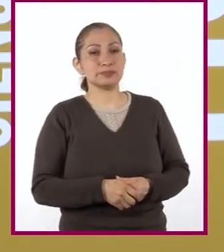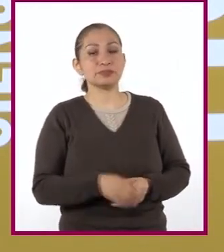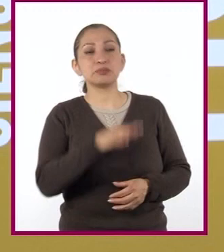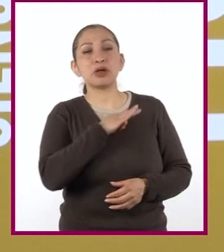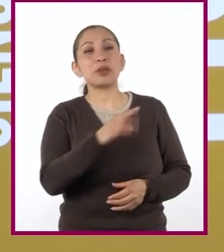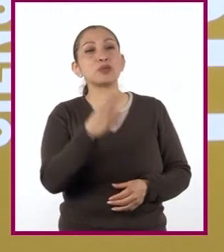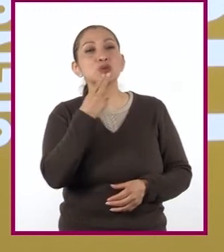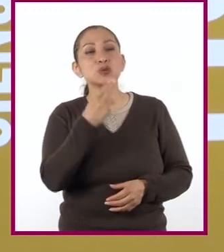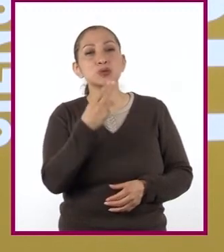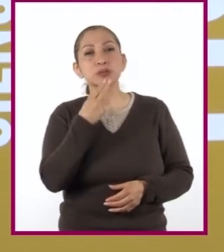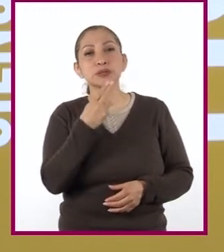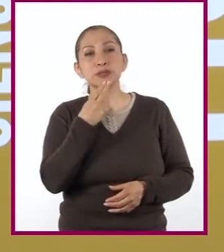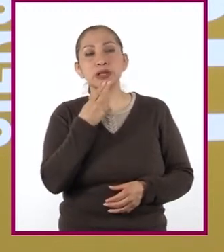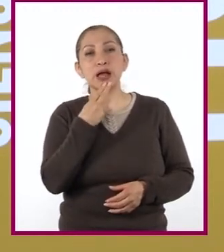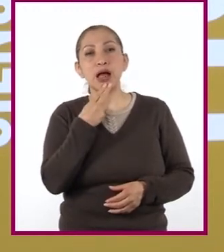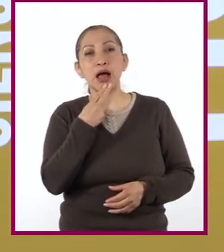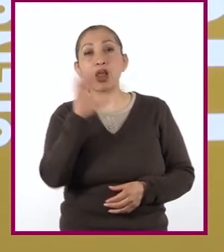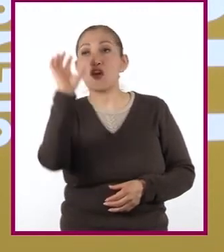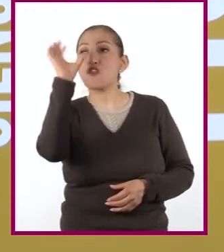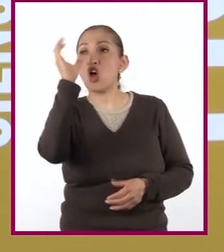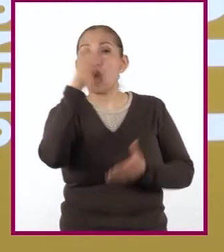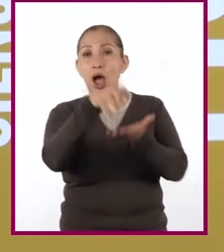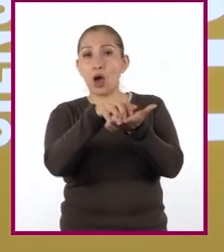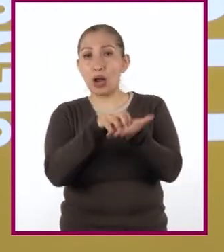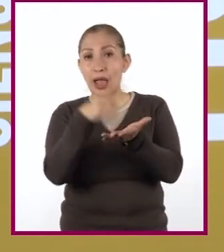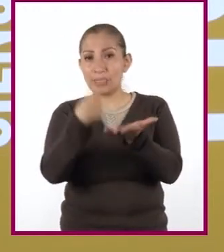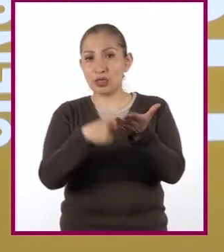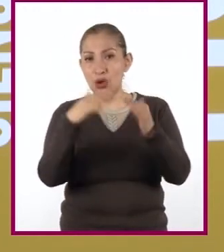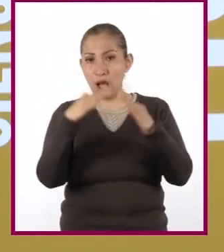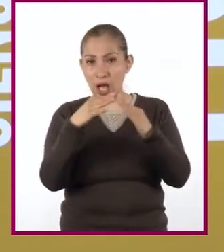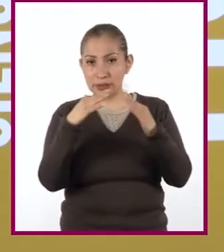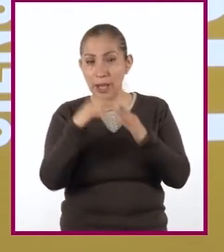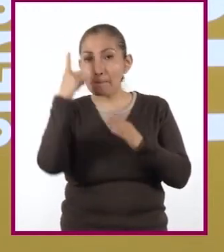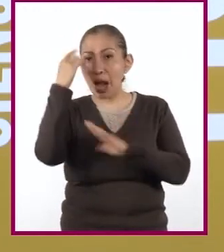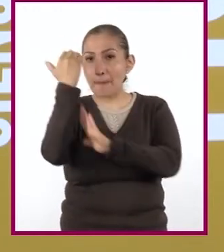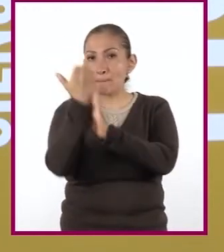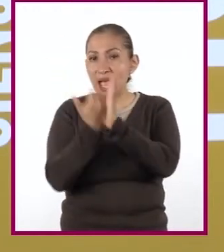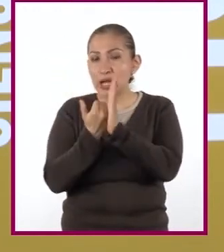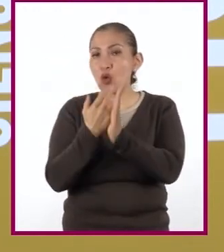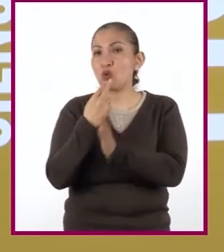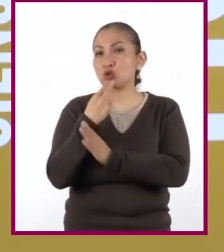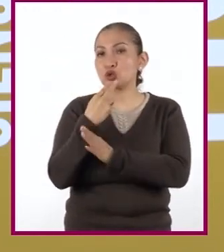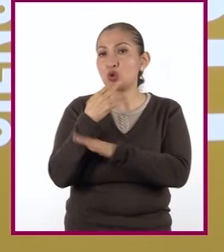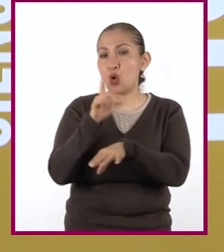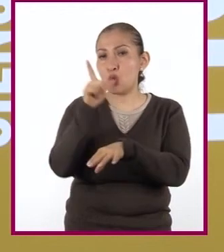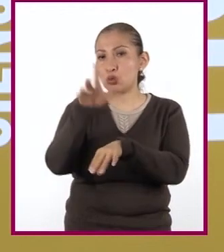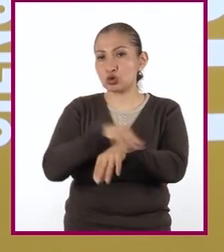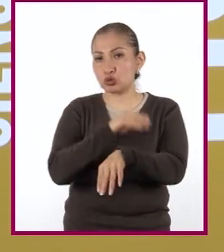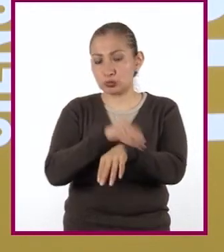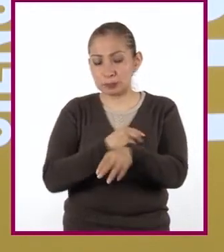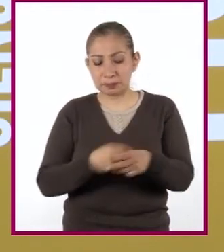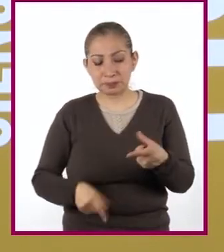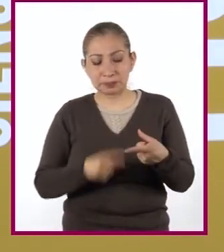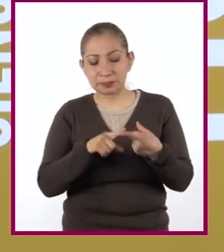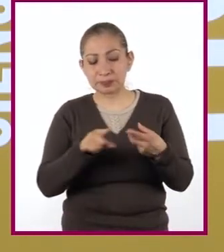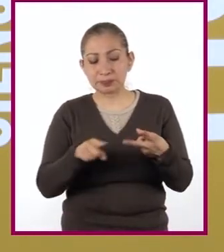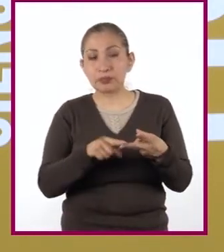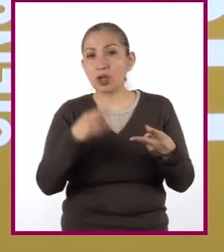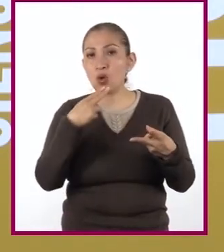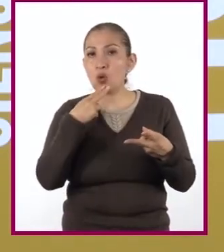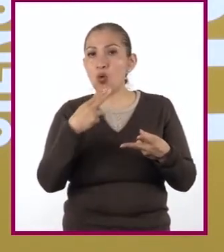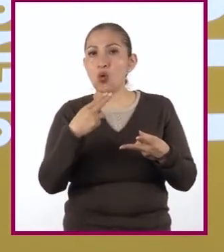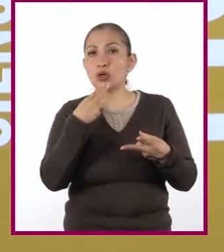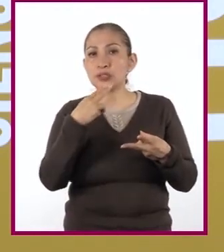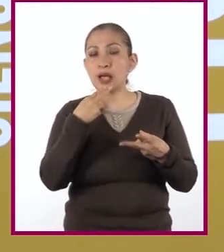Podemos utilizar focos ahorradores en nuestras casas para disminuir el consumo de electricidad.